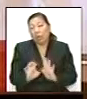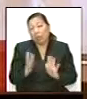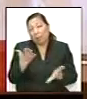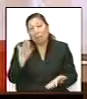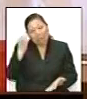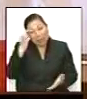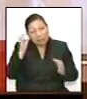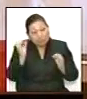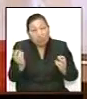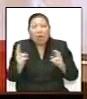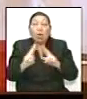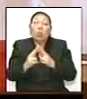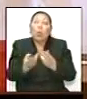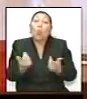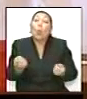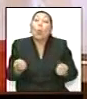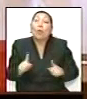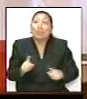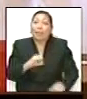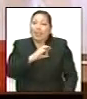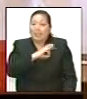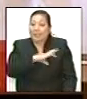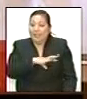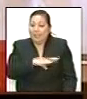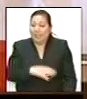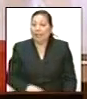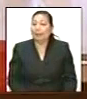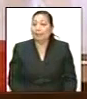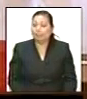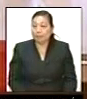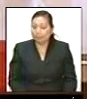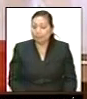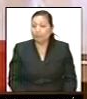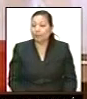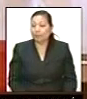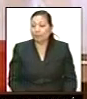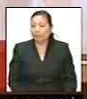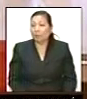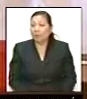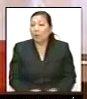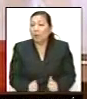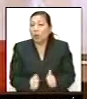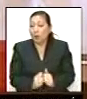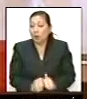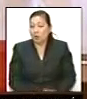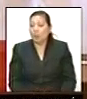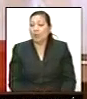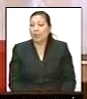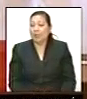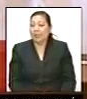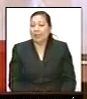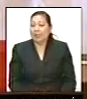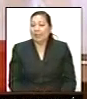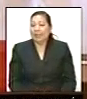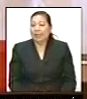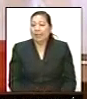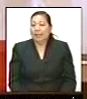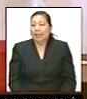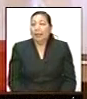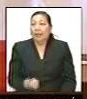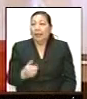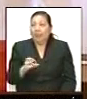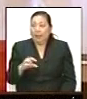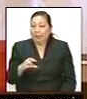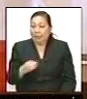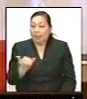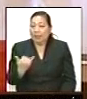si sea realmente en Santiago, pero con con Alianza del Pacífico